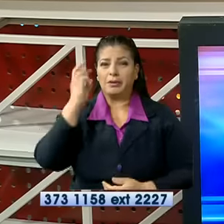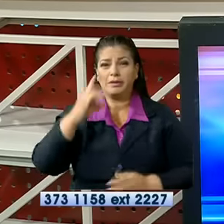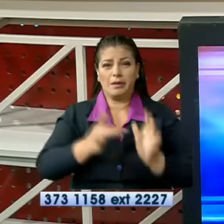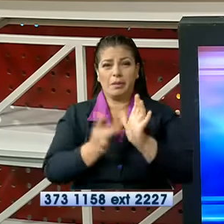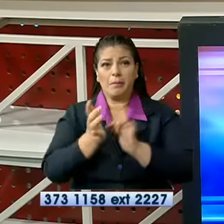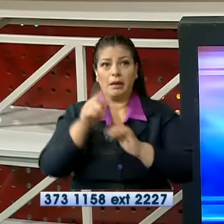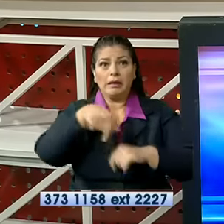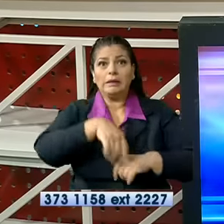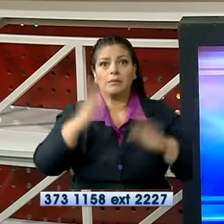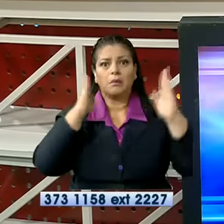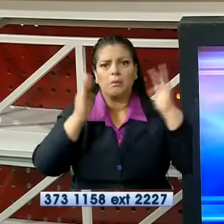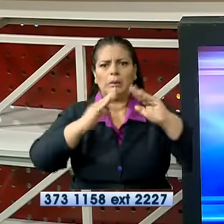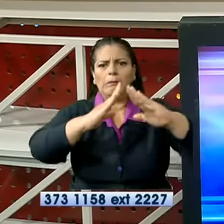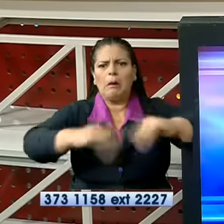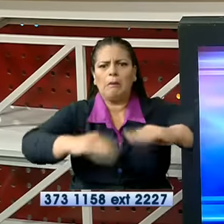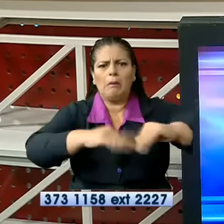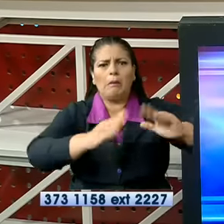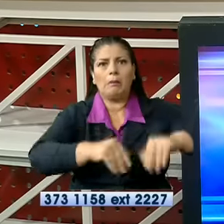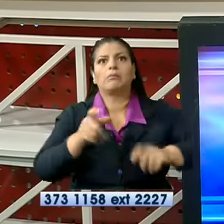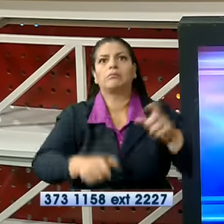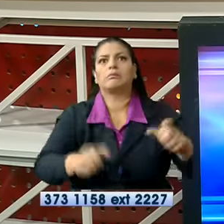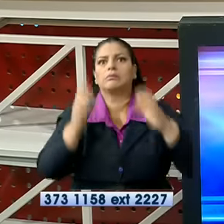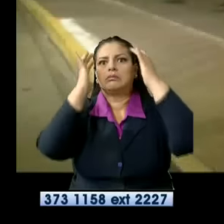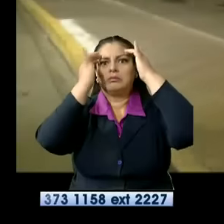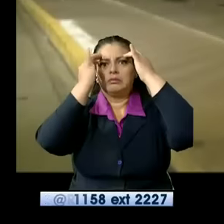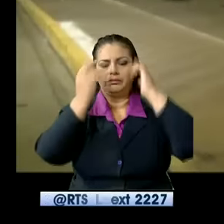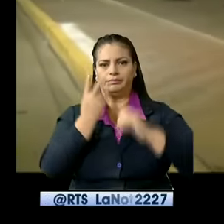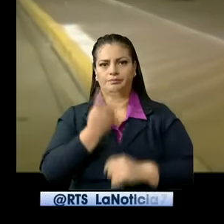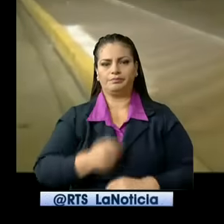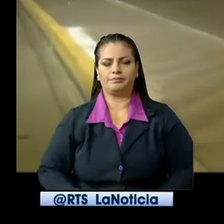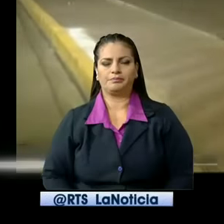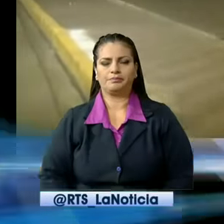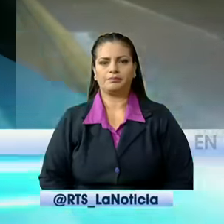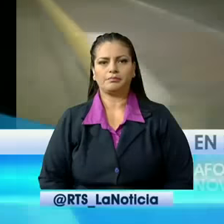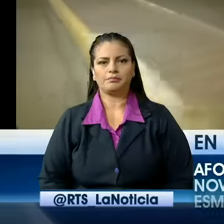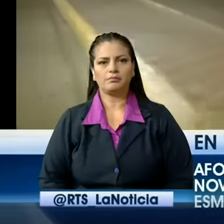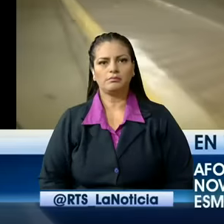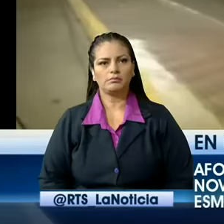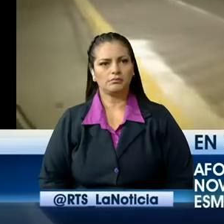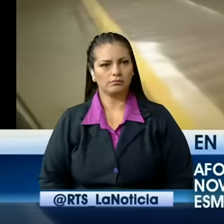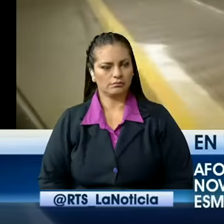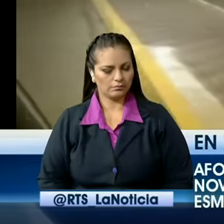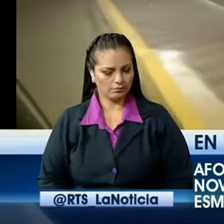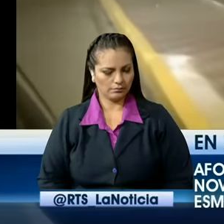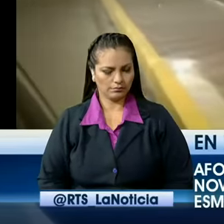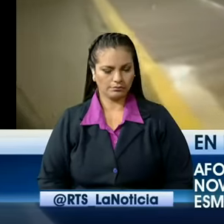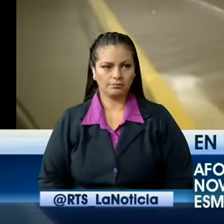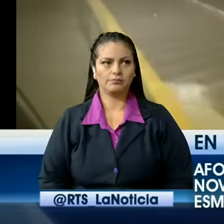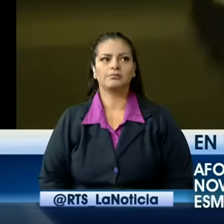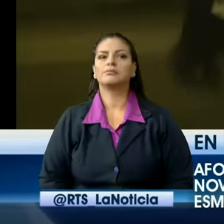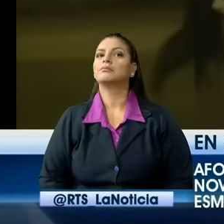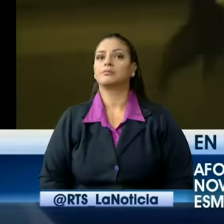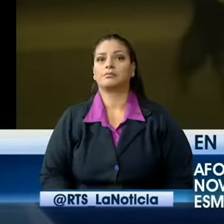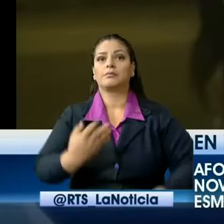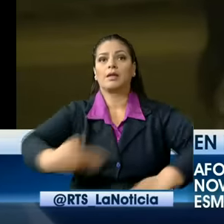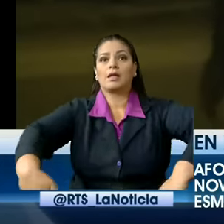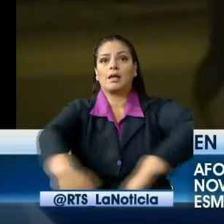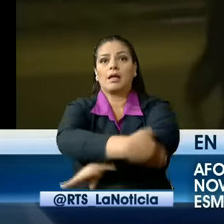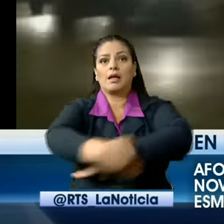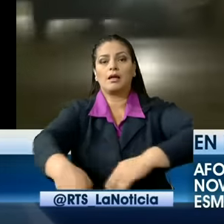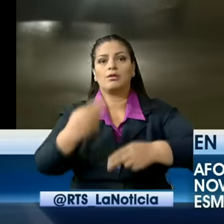viviendas colapsadas. apostados a lo largo de la avenida 25 de